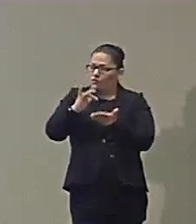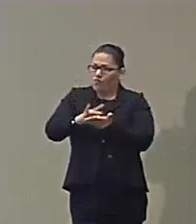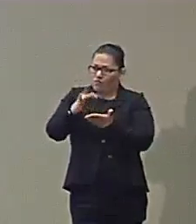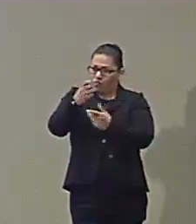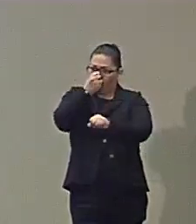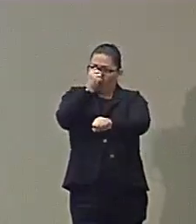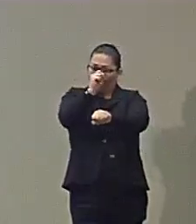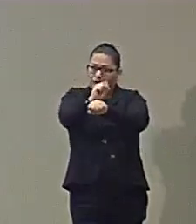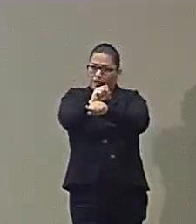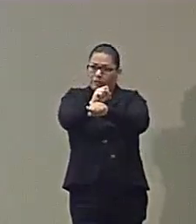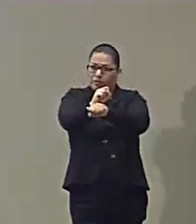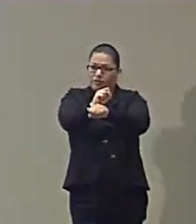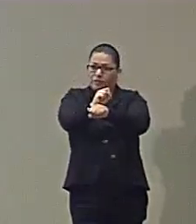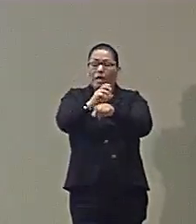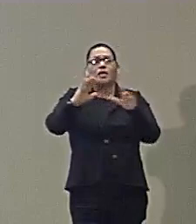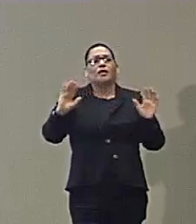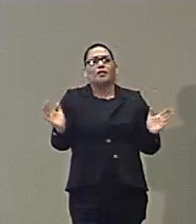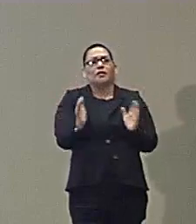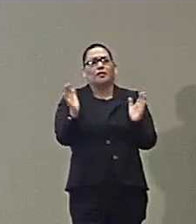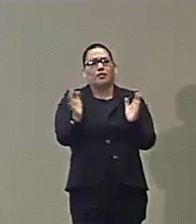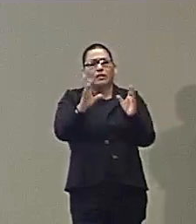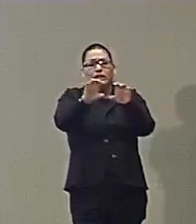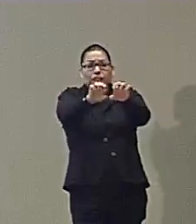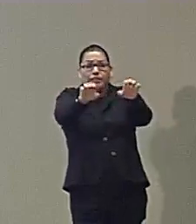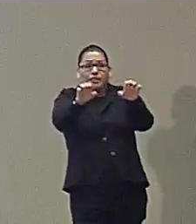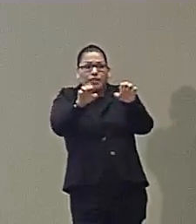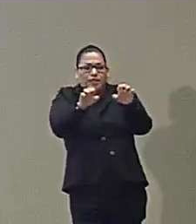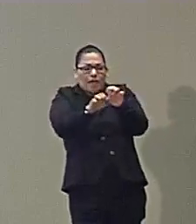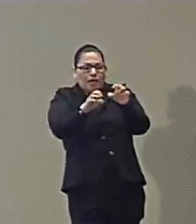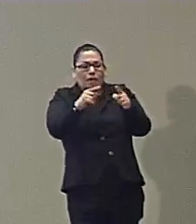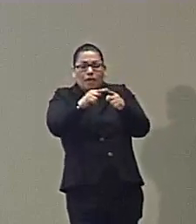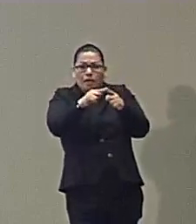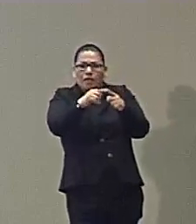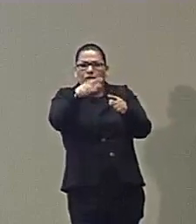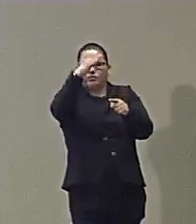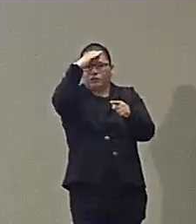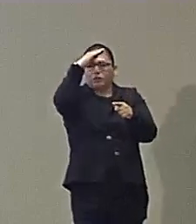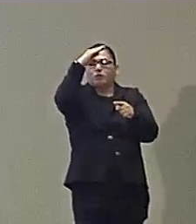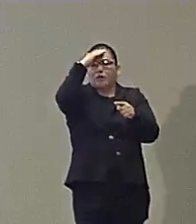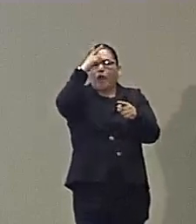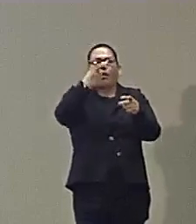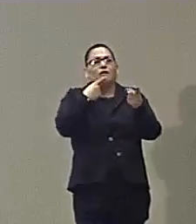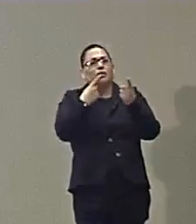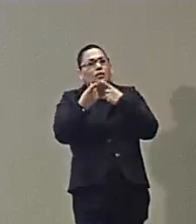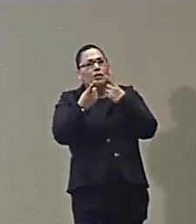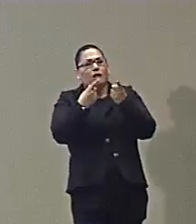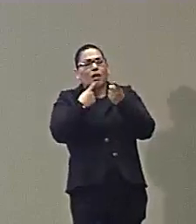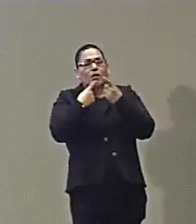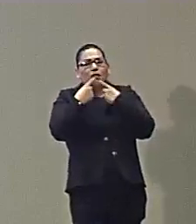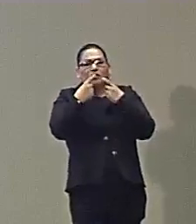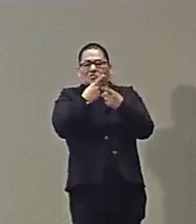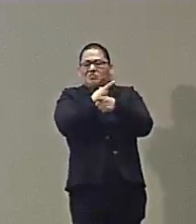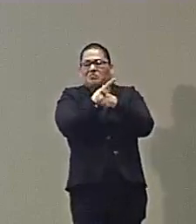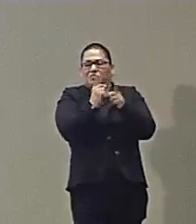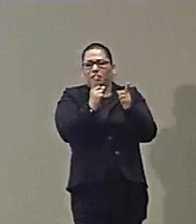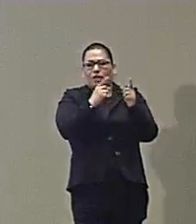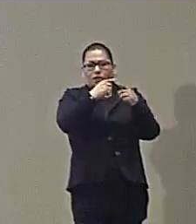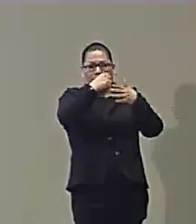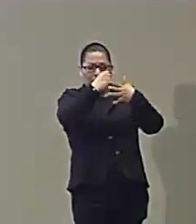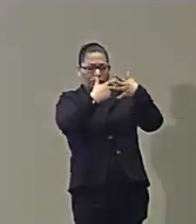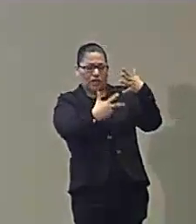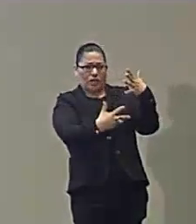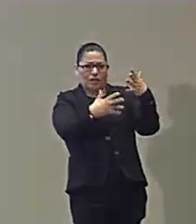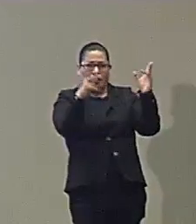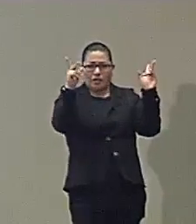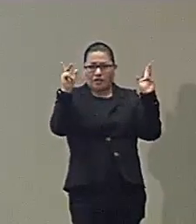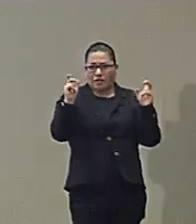no se estimula que sea un espacio donde se reflexione sobre el turismo asociado de manera transversal